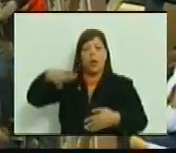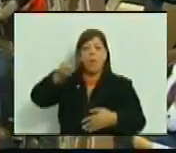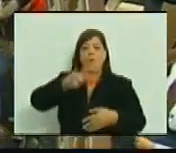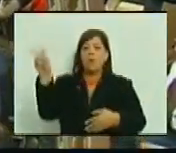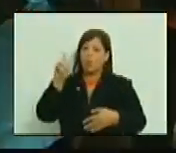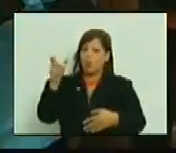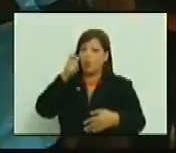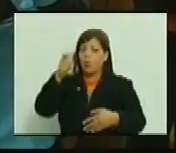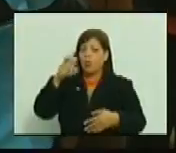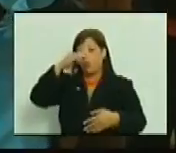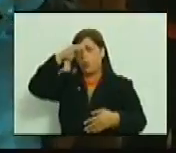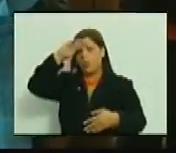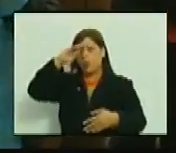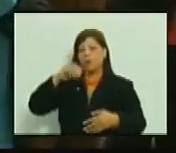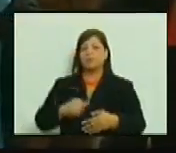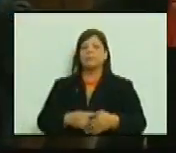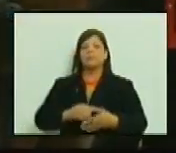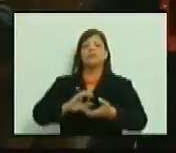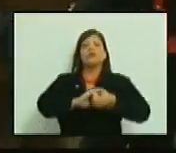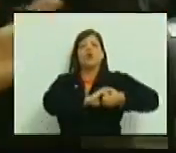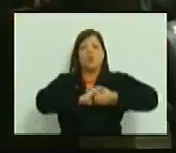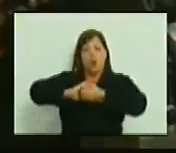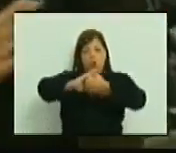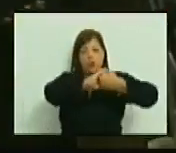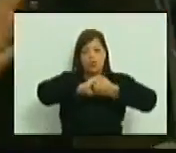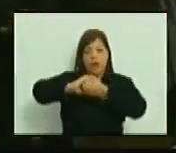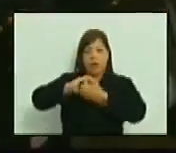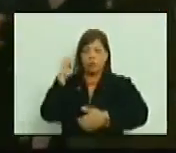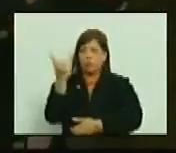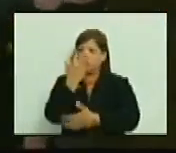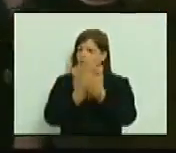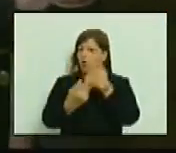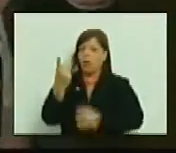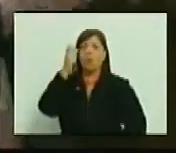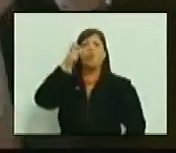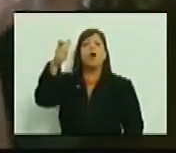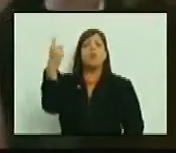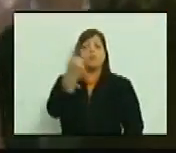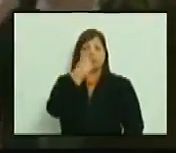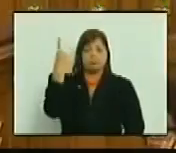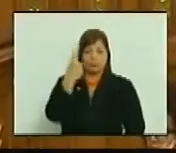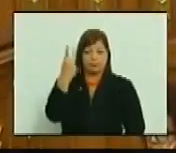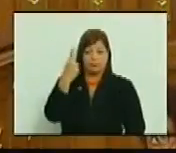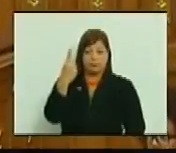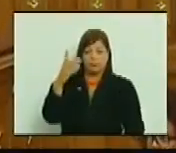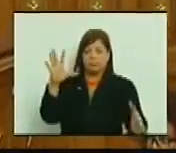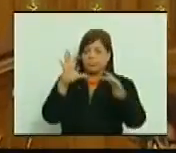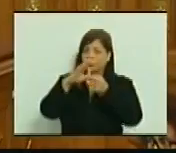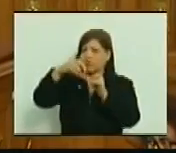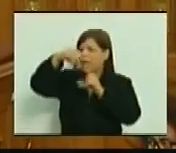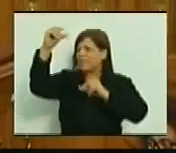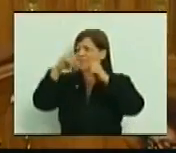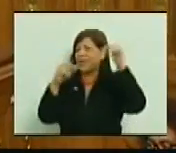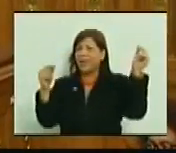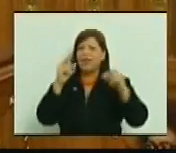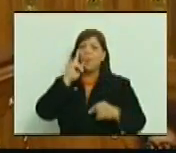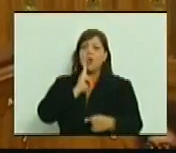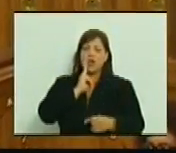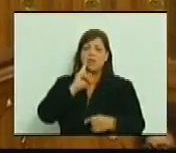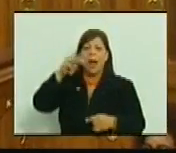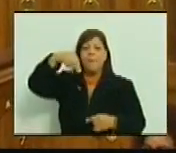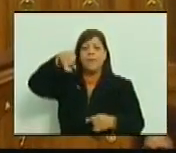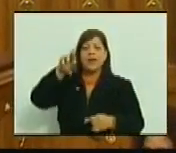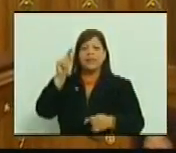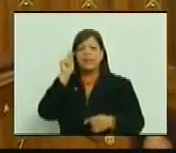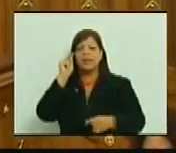Cuba. Somos solidarios, somos un solo pueblo, marcado por las estrellas de Bolívar, de Martí y de